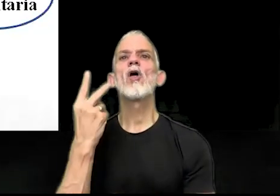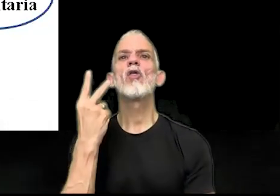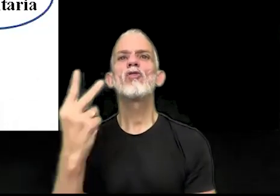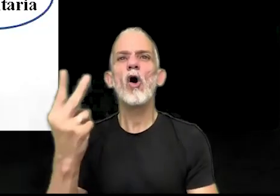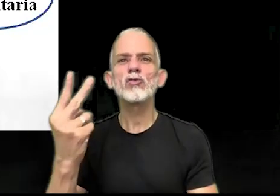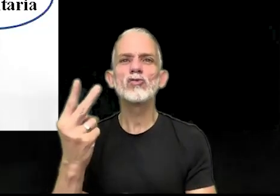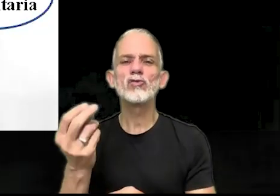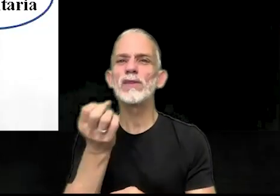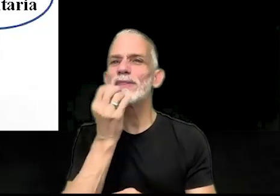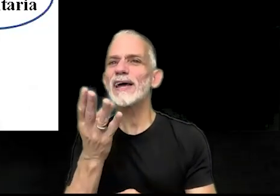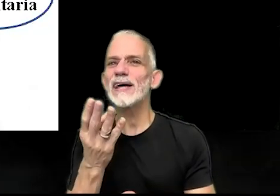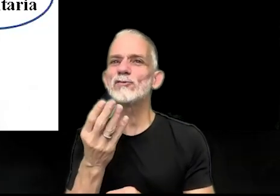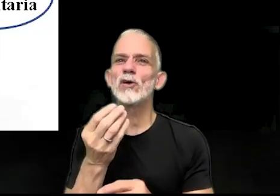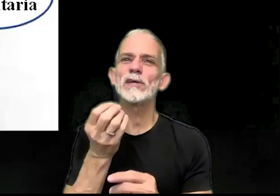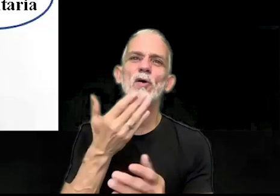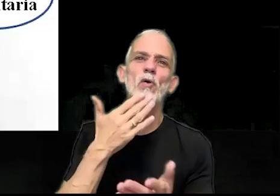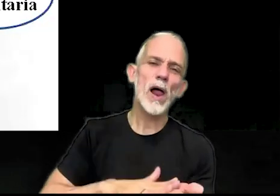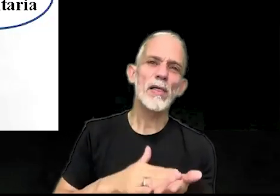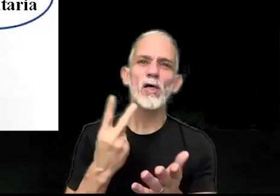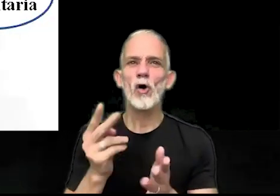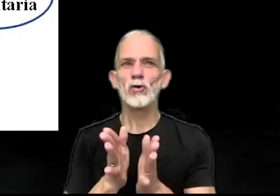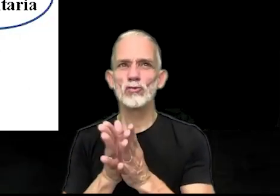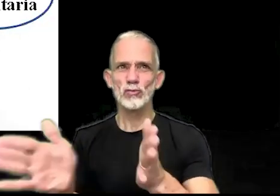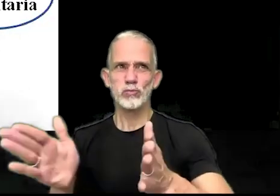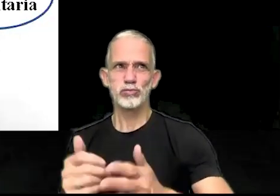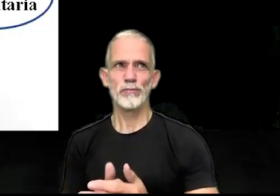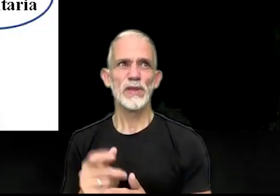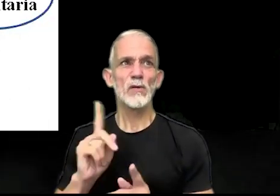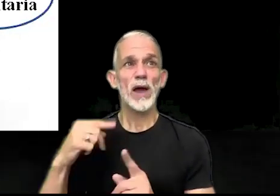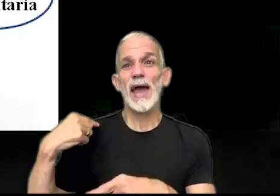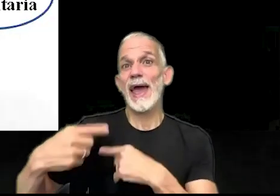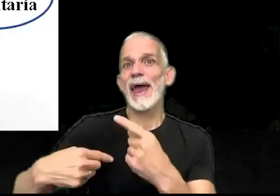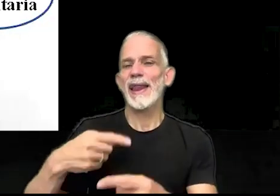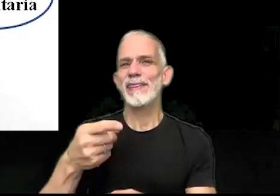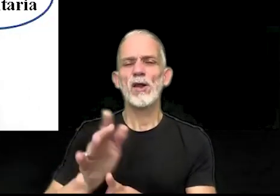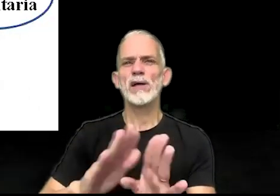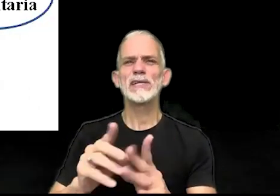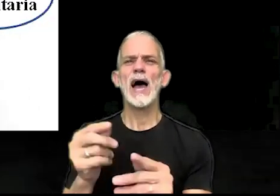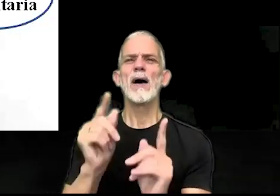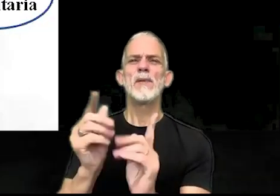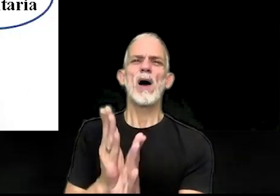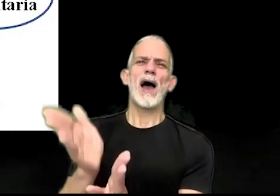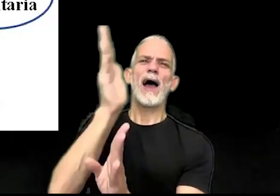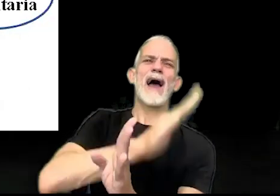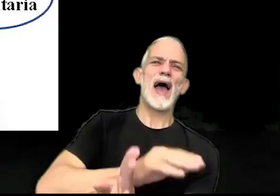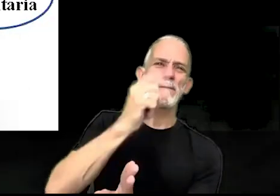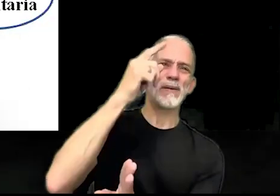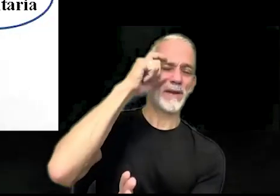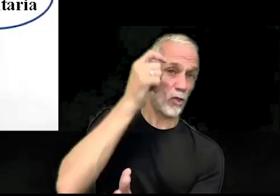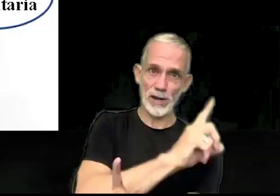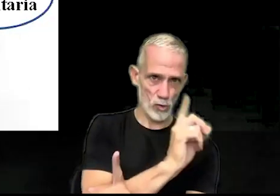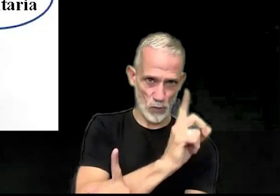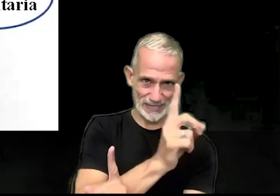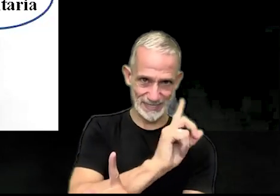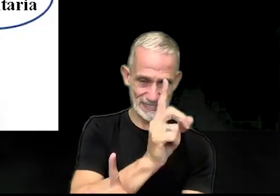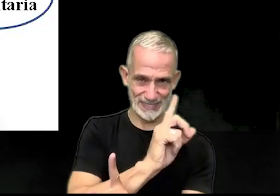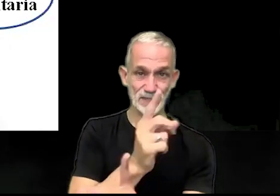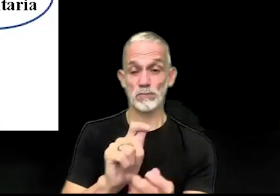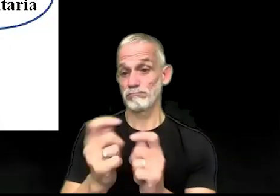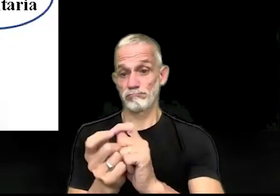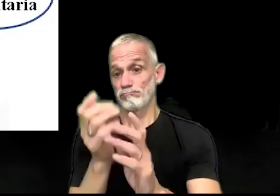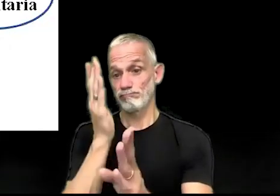dos declaraciones juradas. No es que el heredero va a tener que retrotraer al 1 de enero,